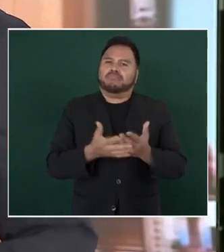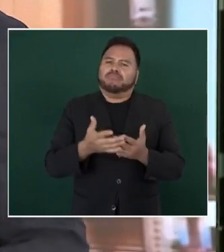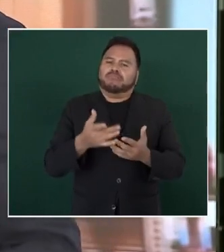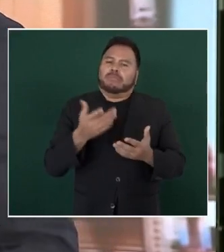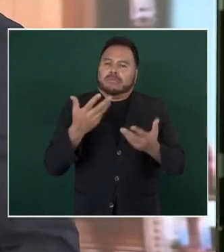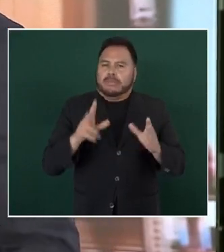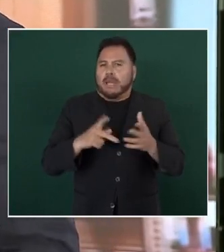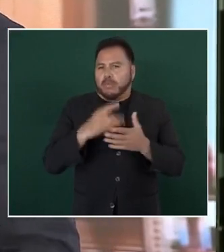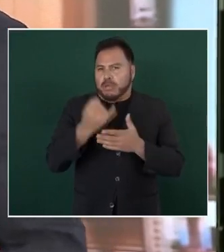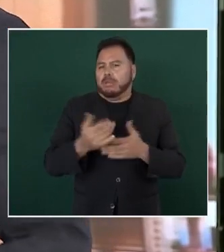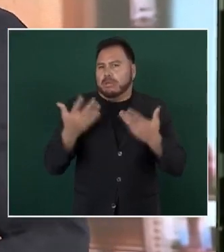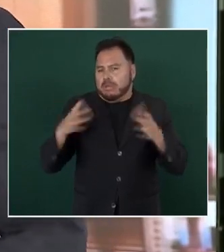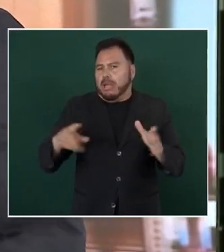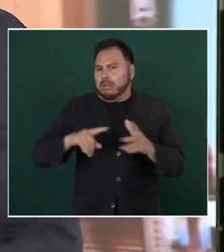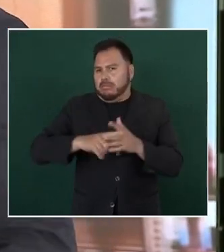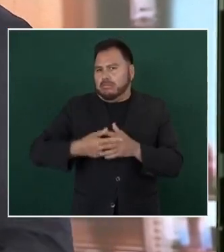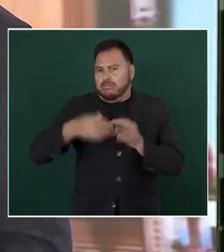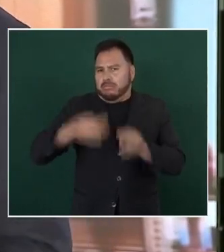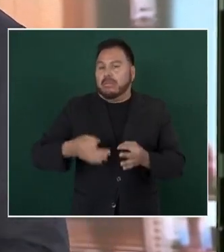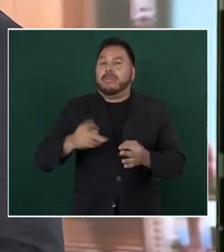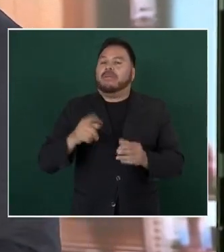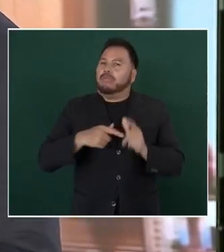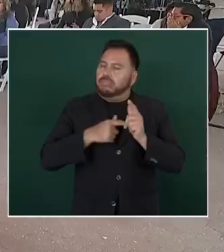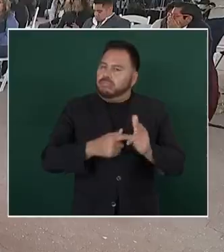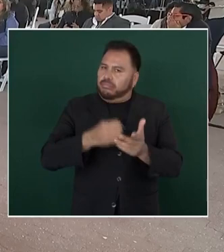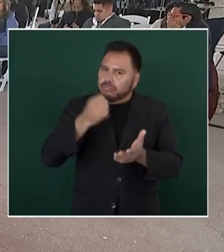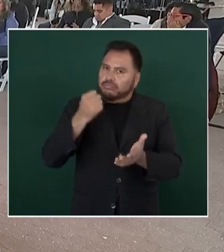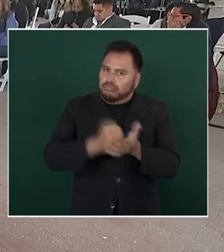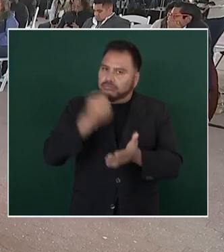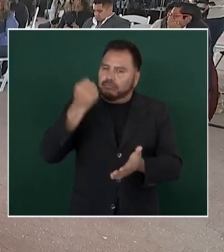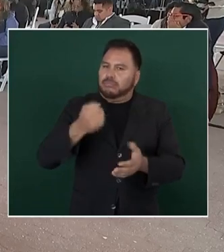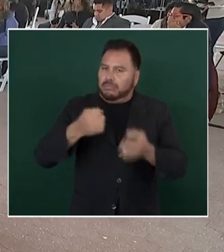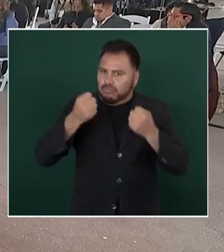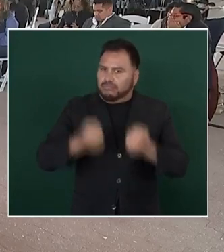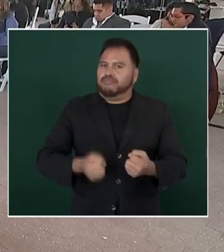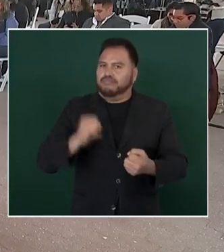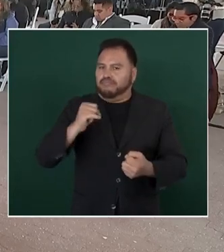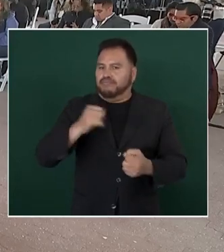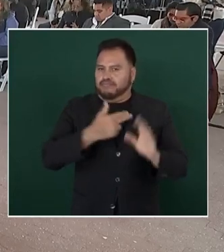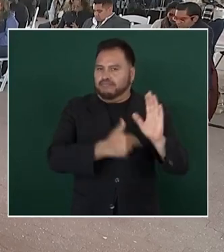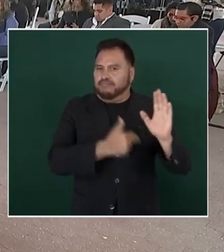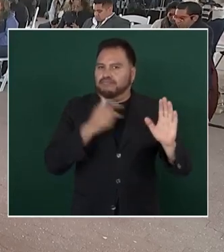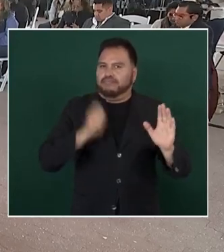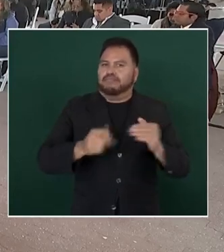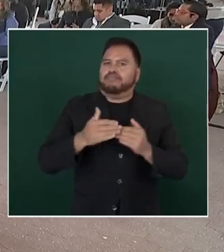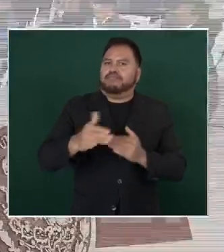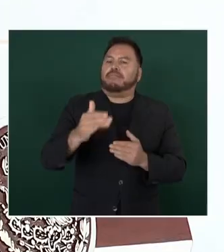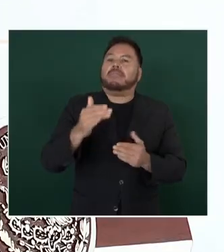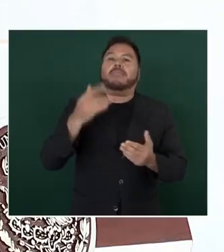marcha, pero es reafirmar el compromiso de